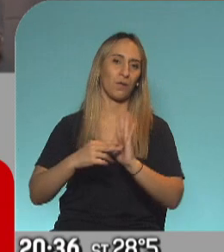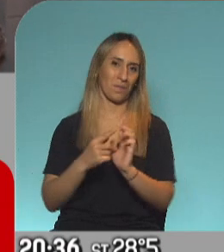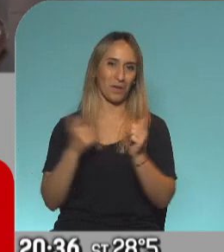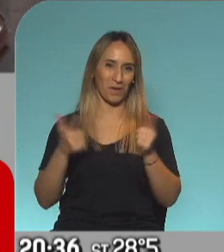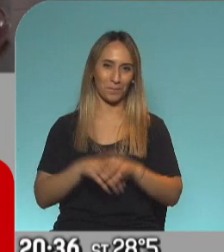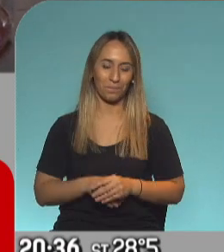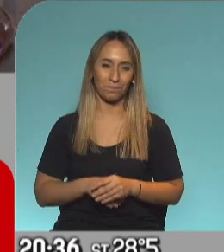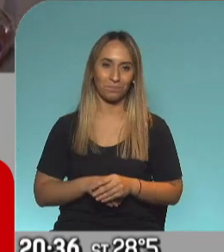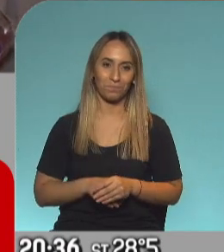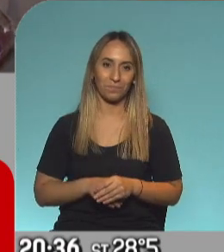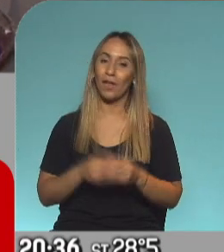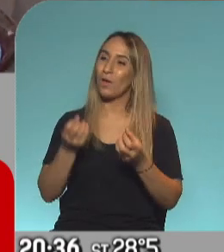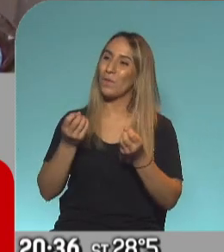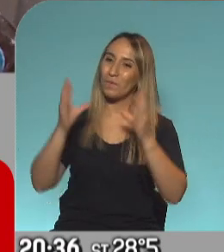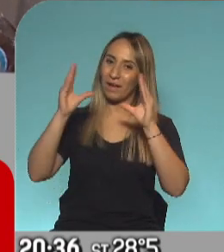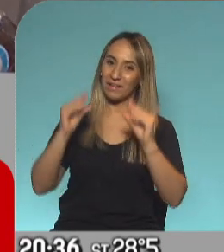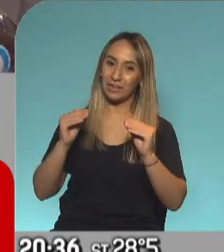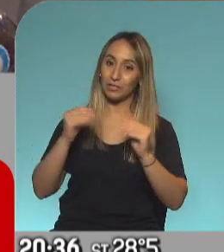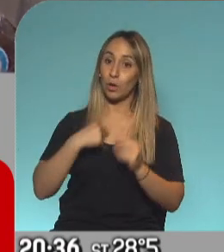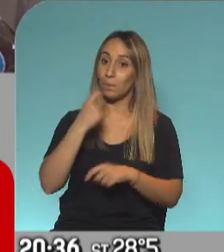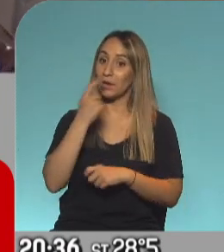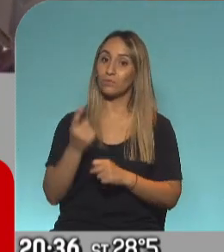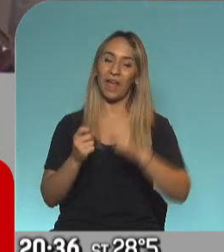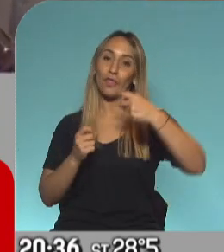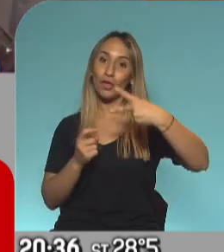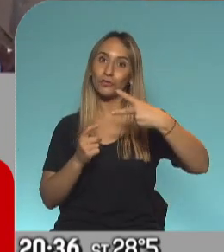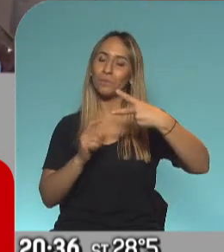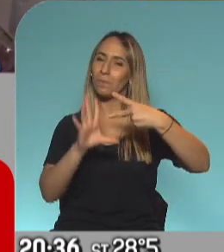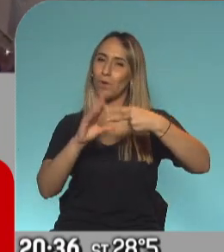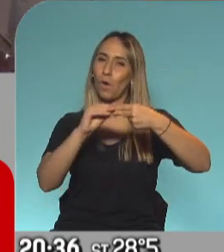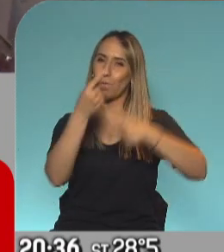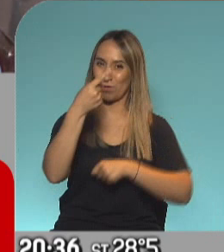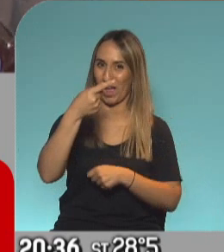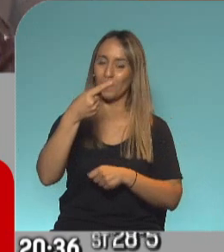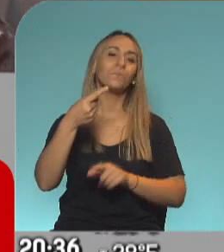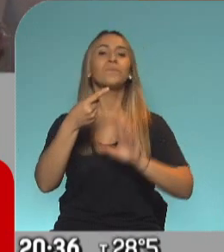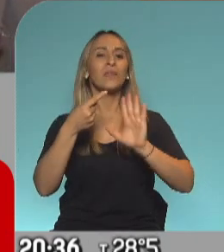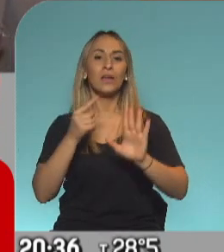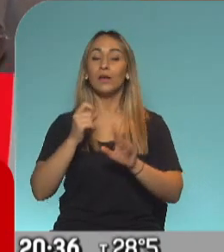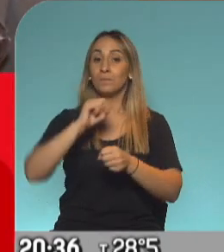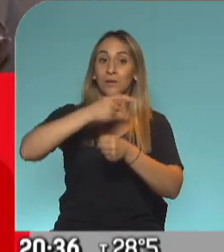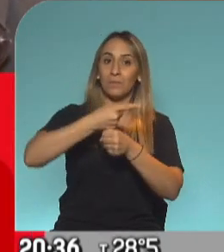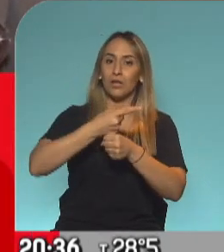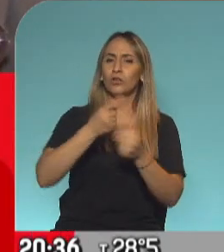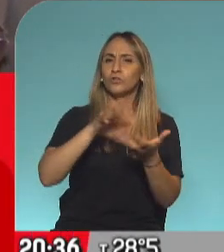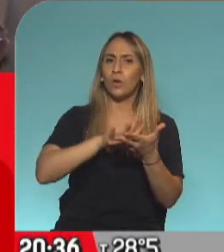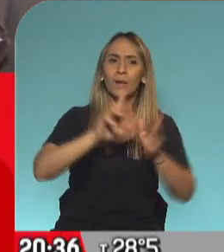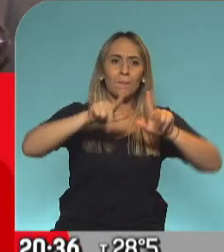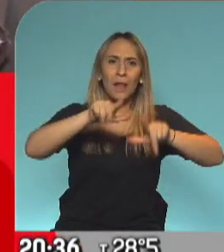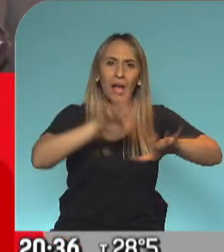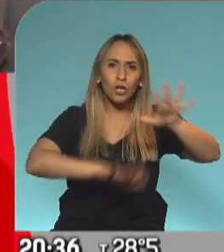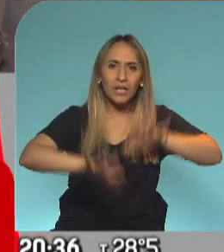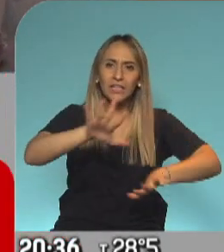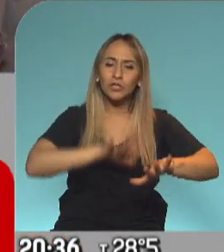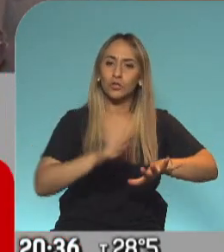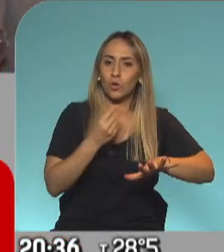Seriani, buenas noches. Las mías van a ser dos preguntas en una. Por un lado, teniendo en cuenta el tema de la logística, ¿están preparando